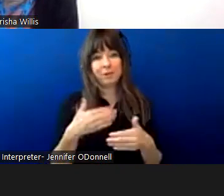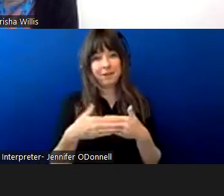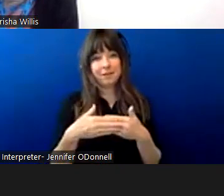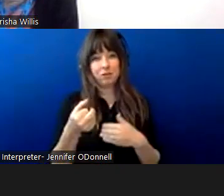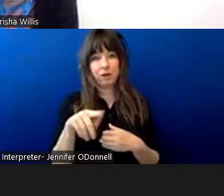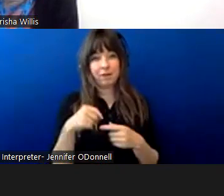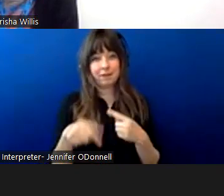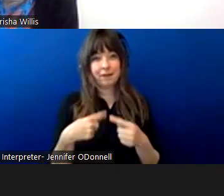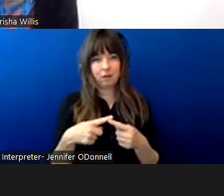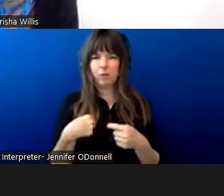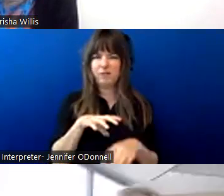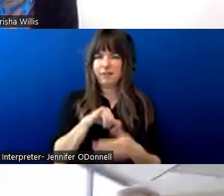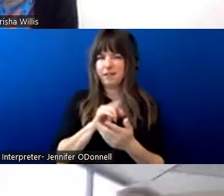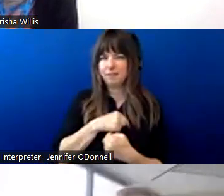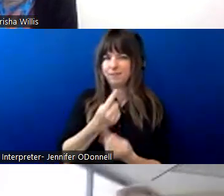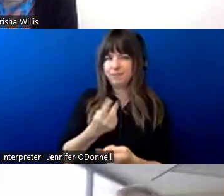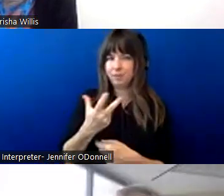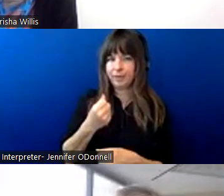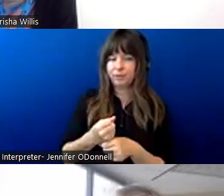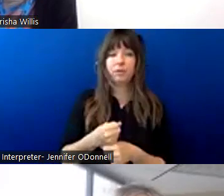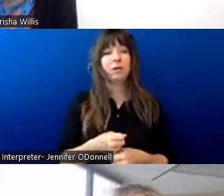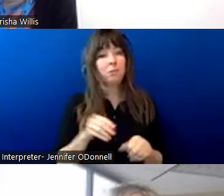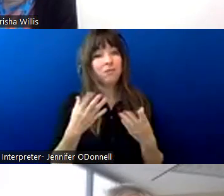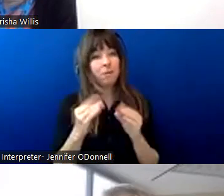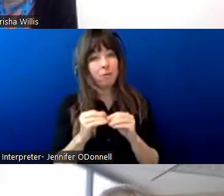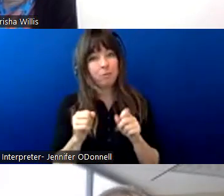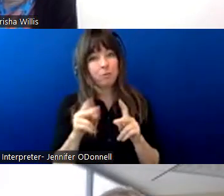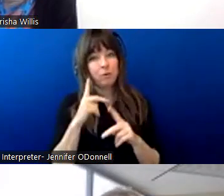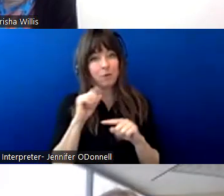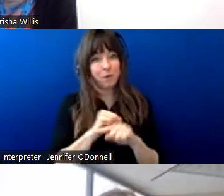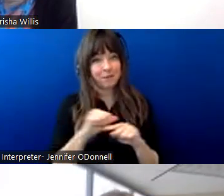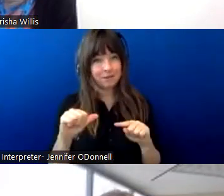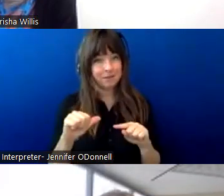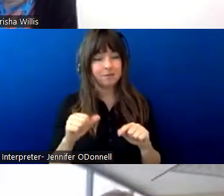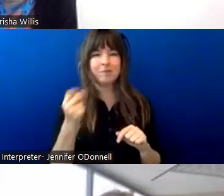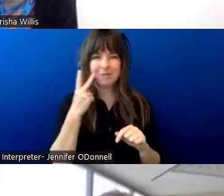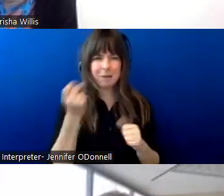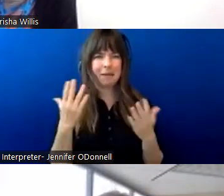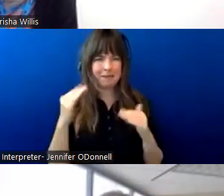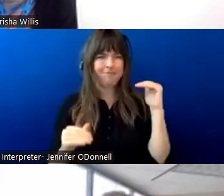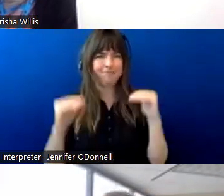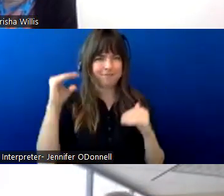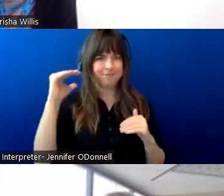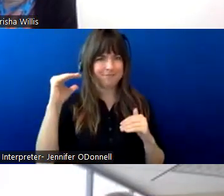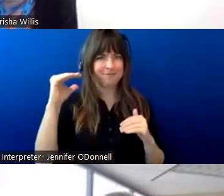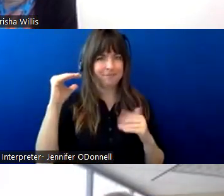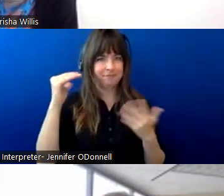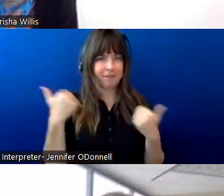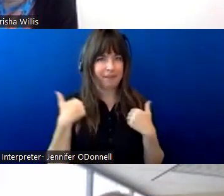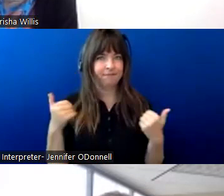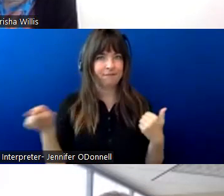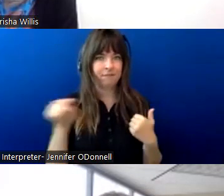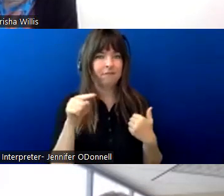ciclo que hemos hecho en los últimos ciclos, proporcionar mayor información para la práctica. Vemos que hay las discrepancias que